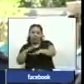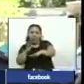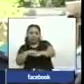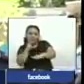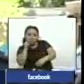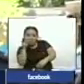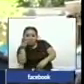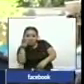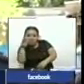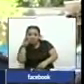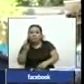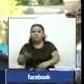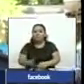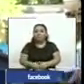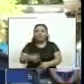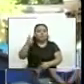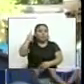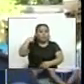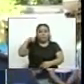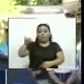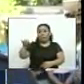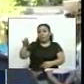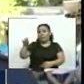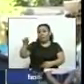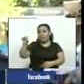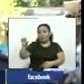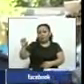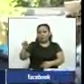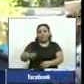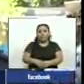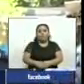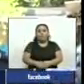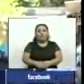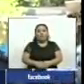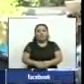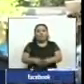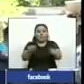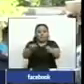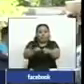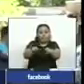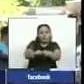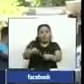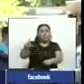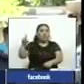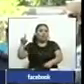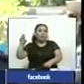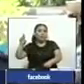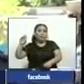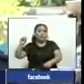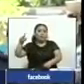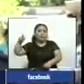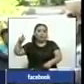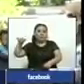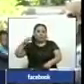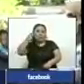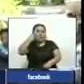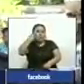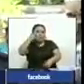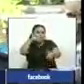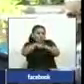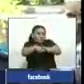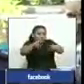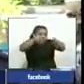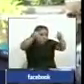ejemplo José Nelson Renderos Palacios, alias El Drupi, quien está recluido en el penal de